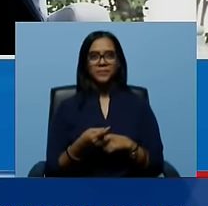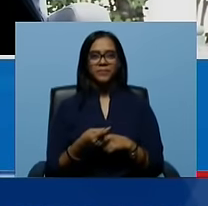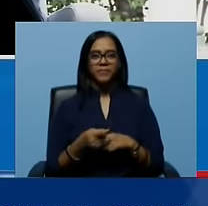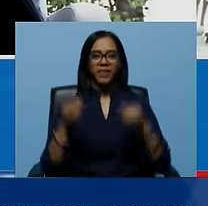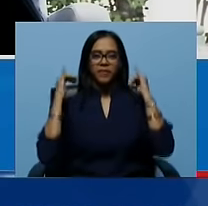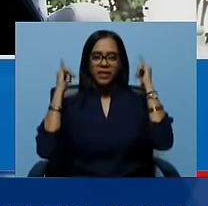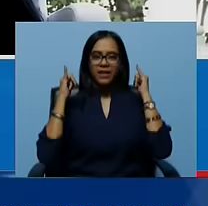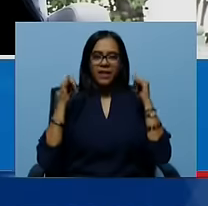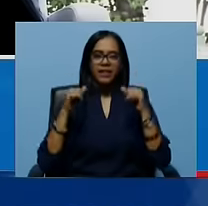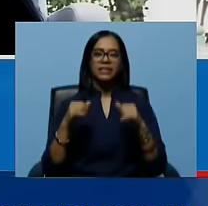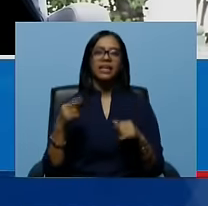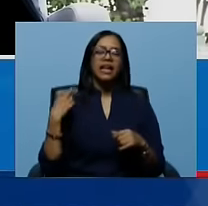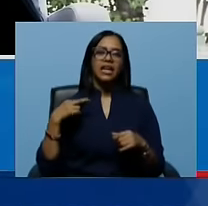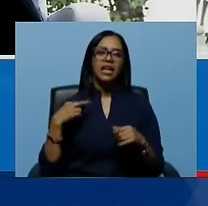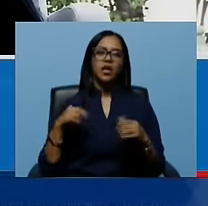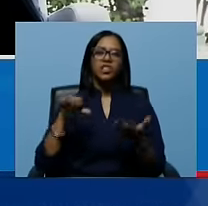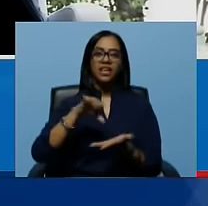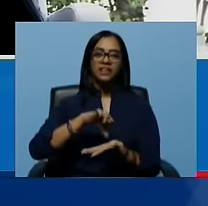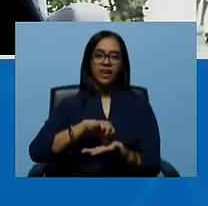Región Central.